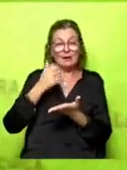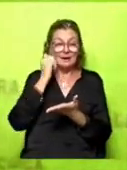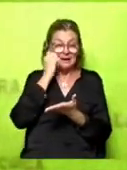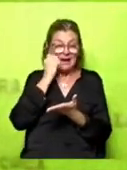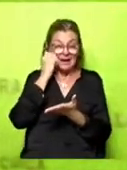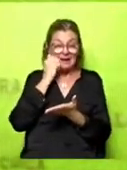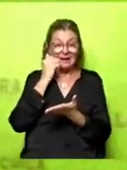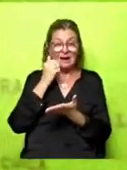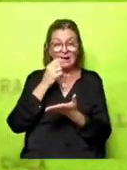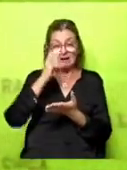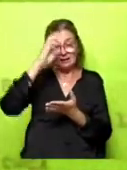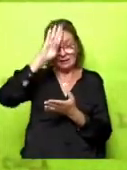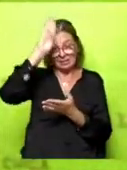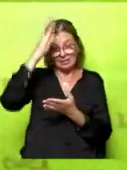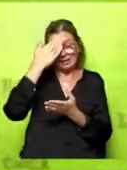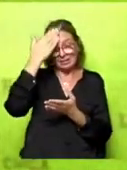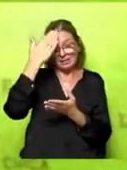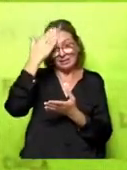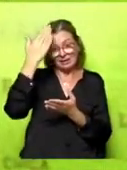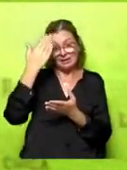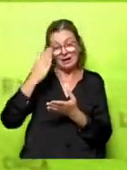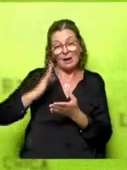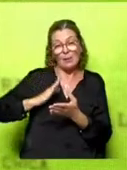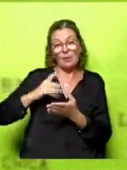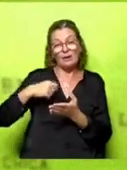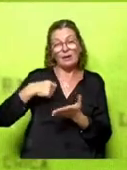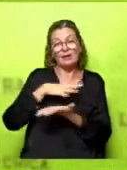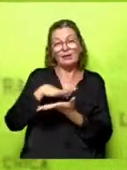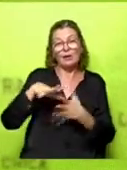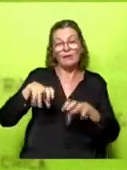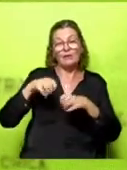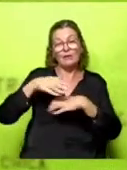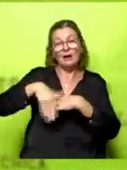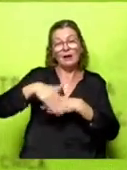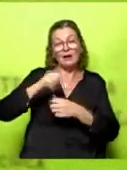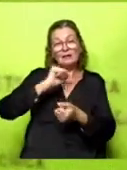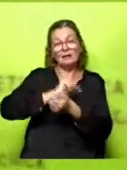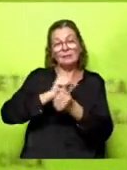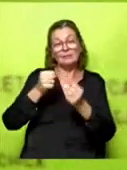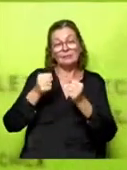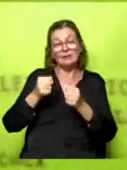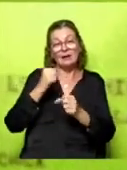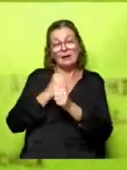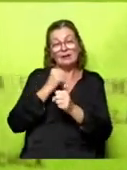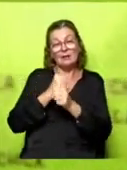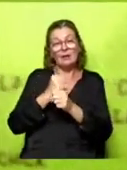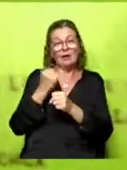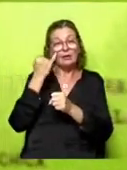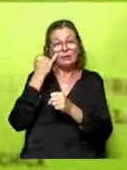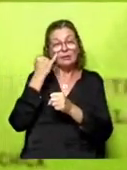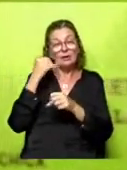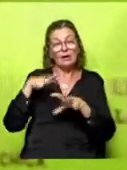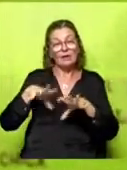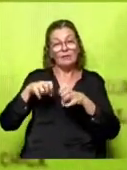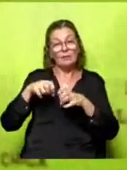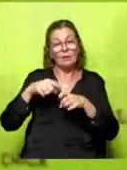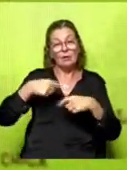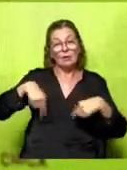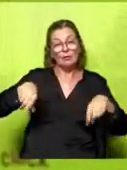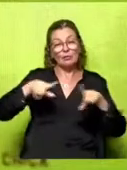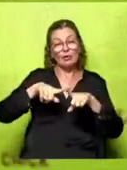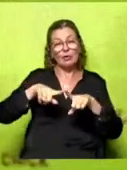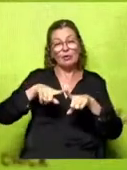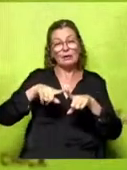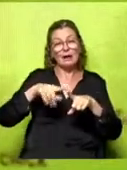afrodescendientes, indígenas, migrantes, las mujeres en situación de calle, las privadas de libertad, las trabajadoras sexuales, las que vivimos en asentamiento, la infancia,